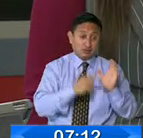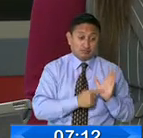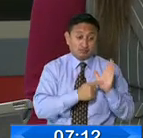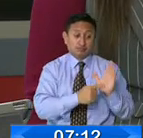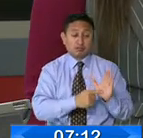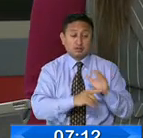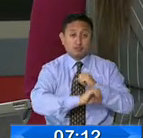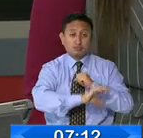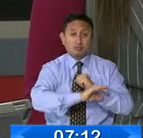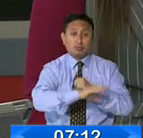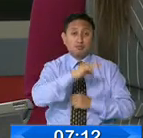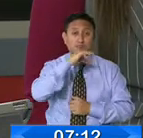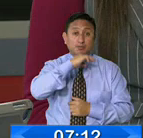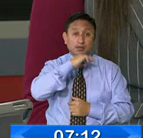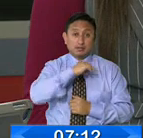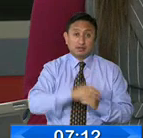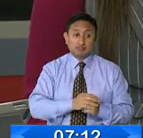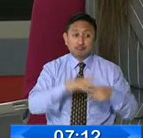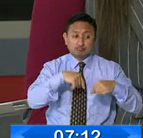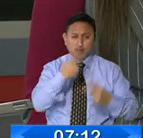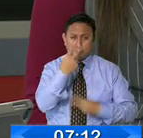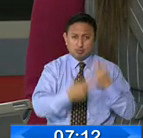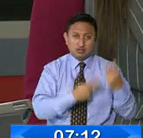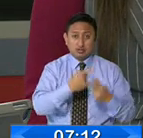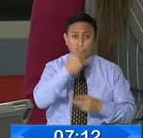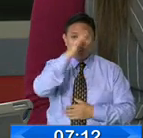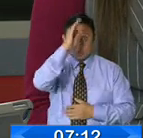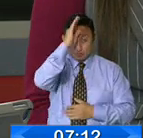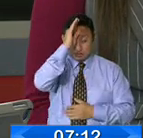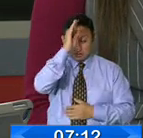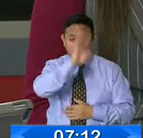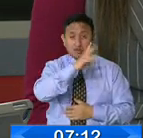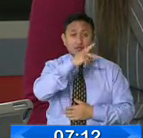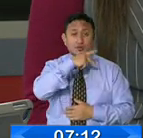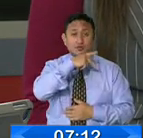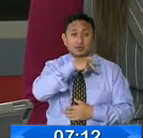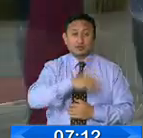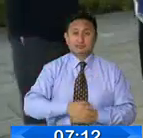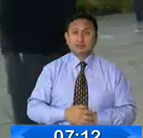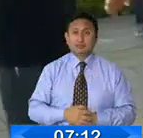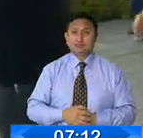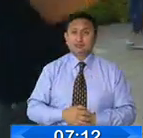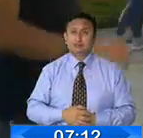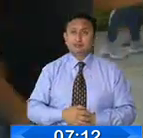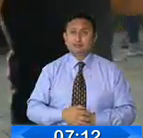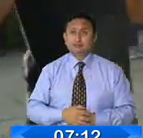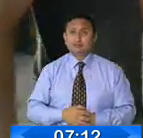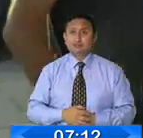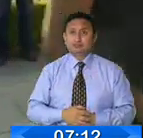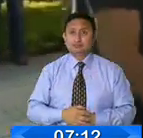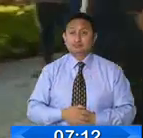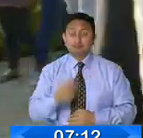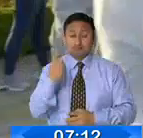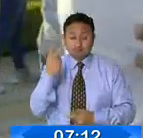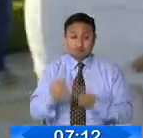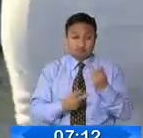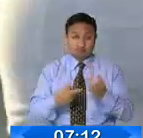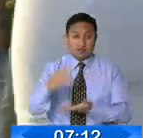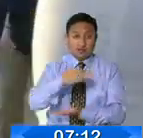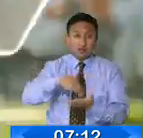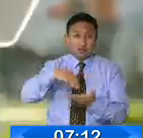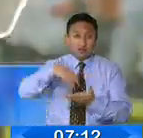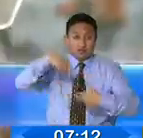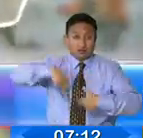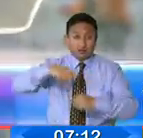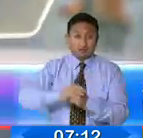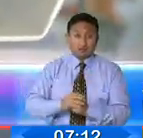realizó una campaña en Manabí, donde visitó uno de los hospitales de Puerto Viejo. En su visita por Manabí, el candidato presidencial